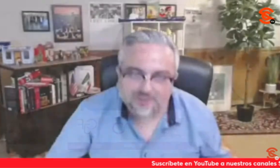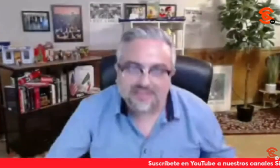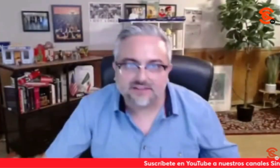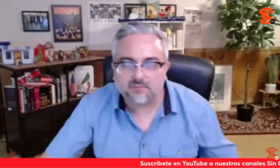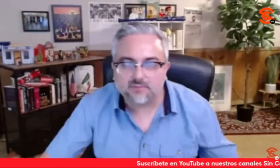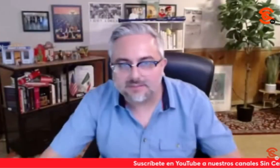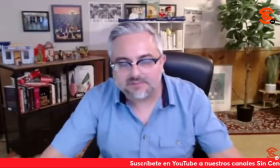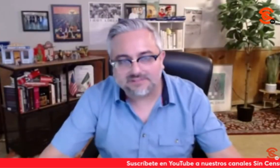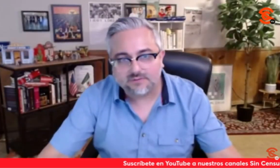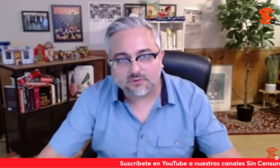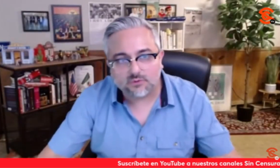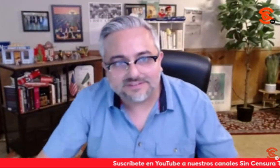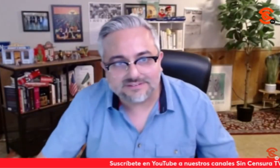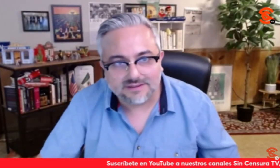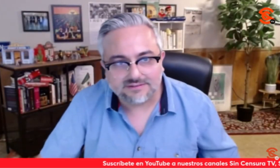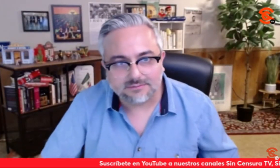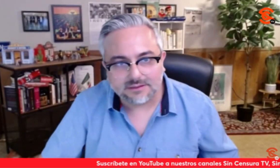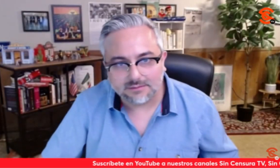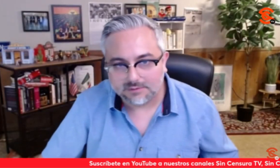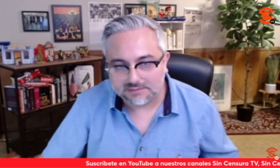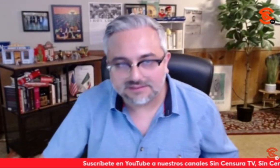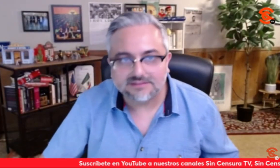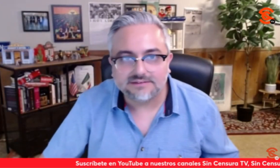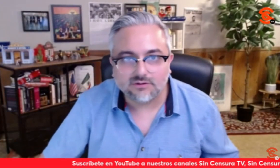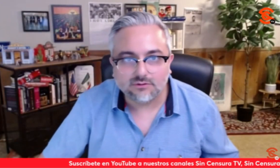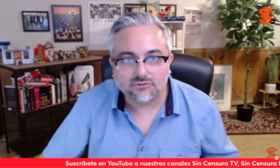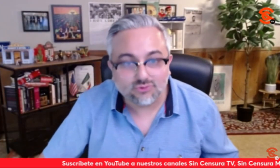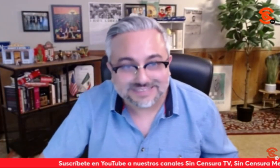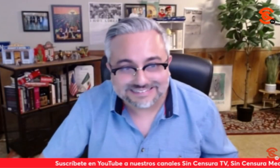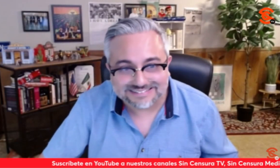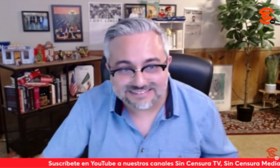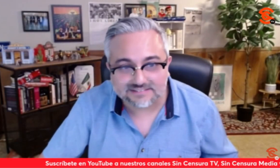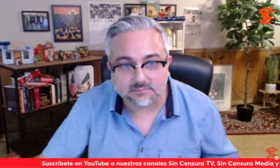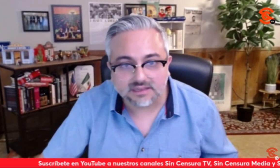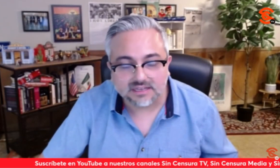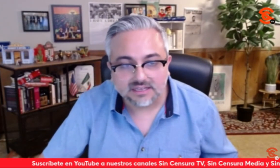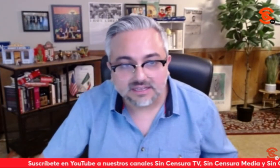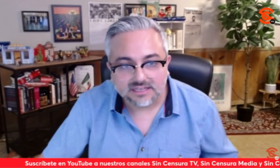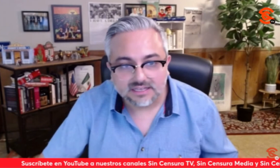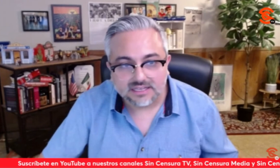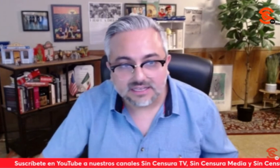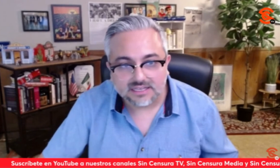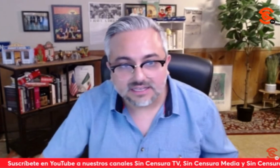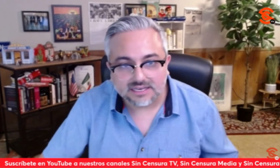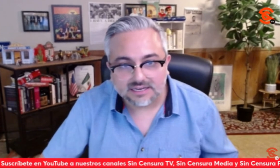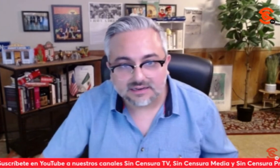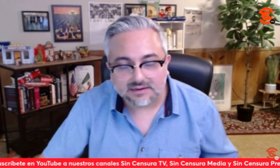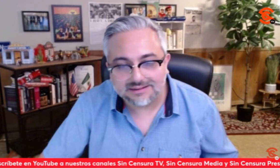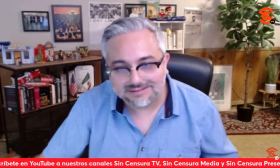Bueno, pues la respuesta del presidente fue durísima, si me permite decirlo, durisísima.